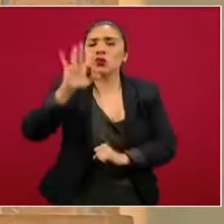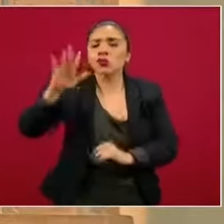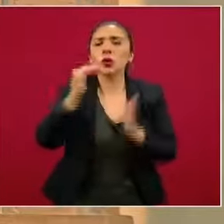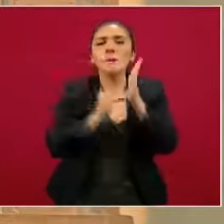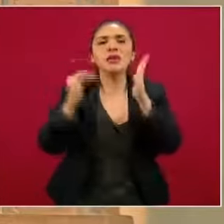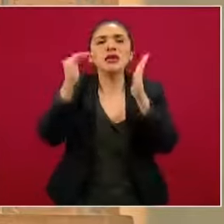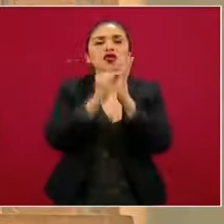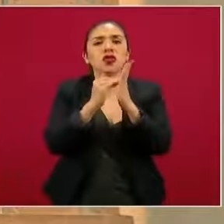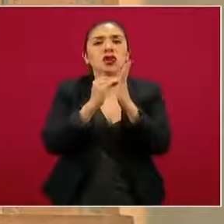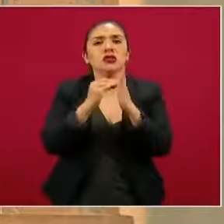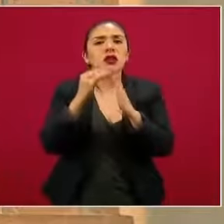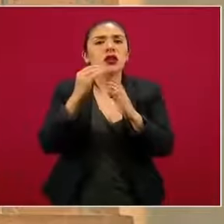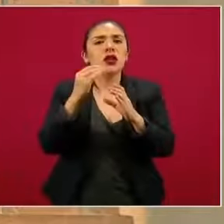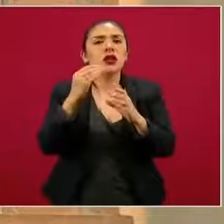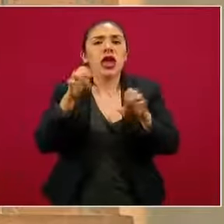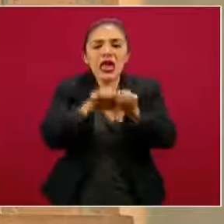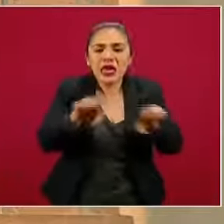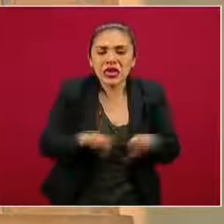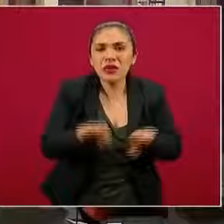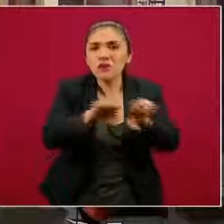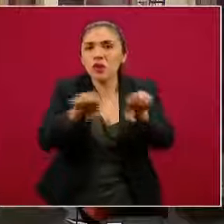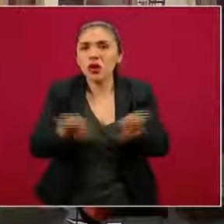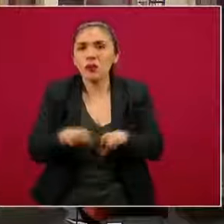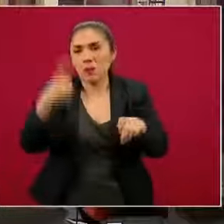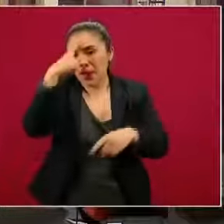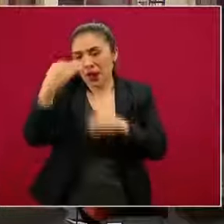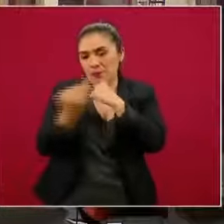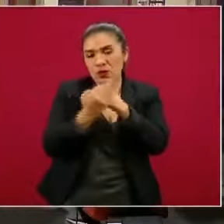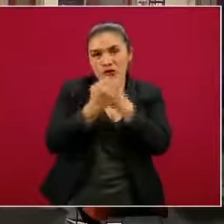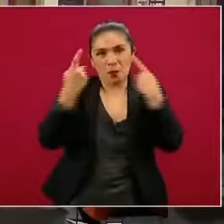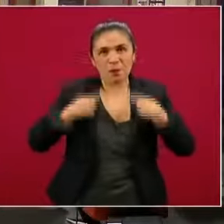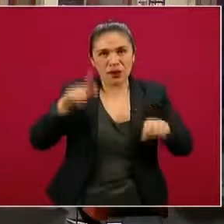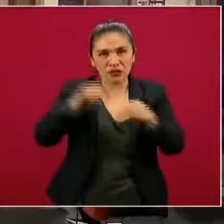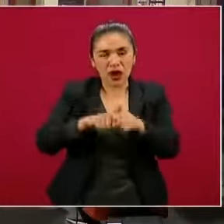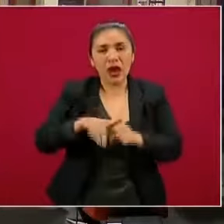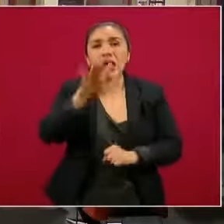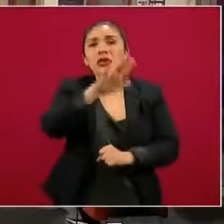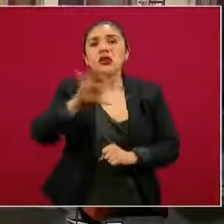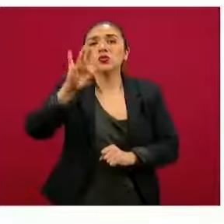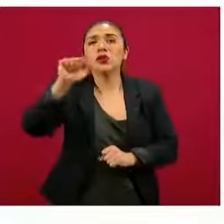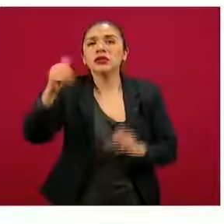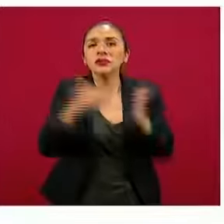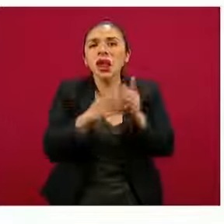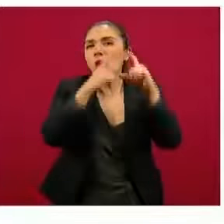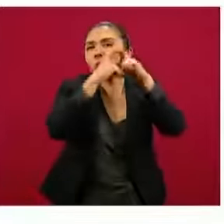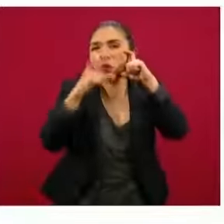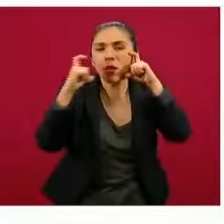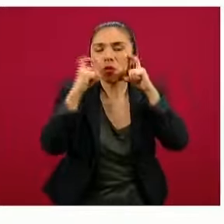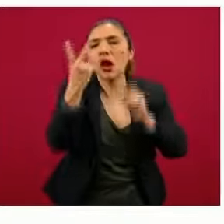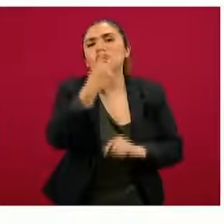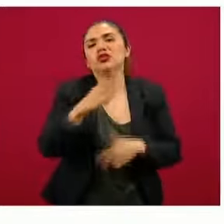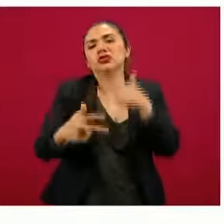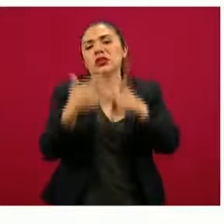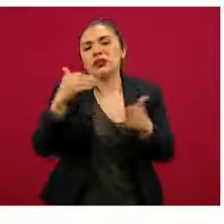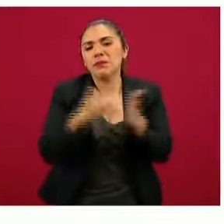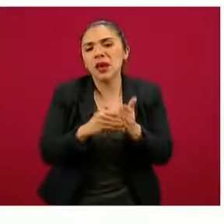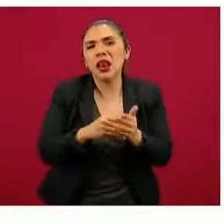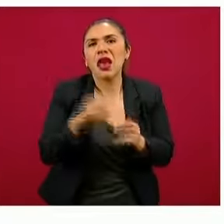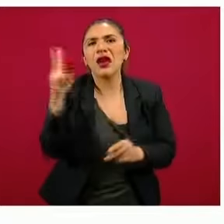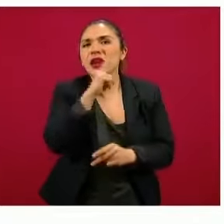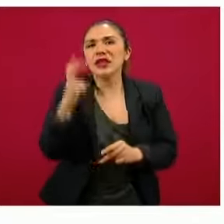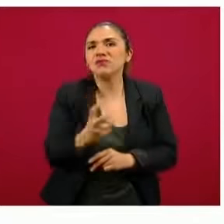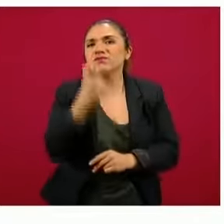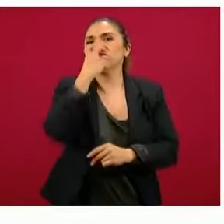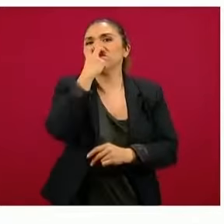millones de piezas de equipos de protección personal, entre 546,000 cubrebocas, 213,000